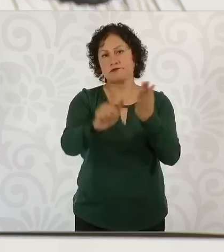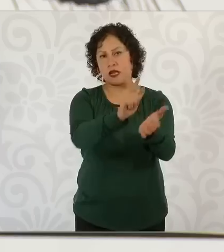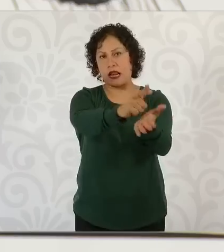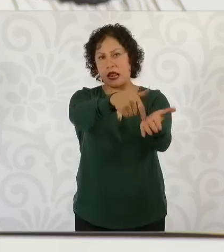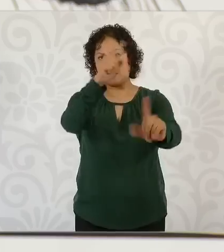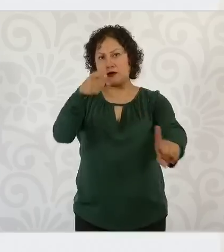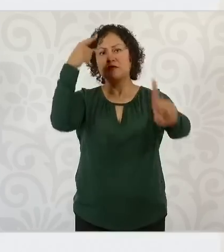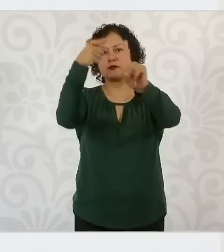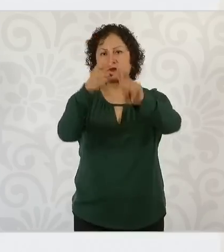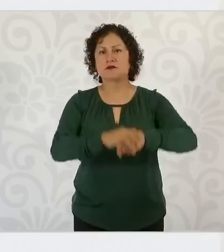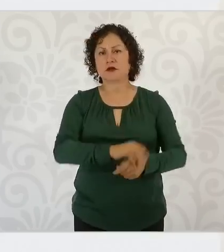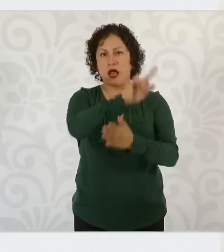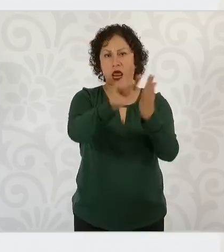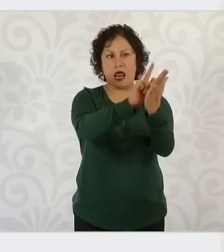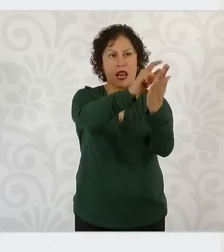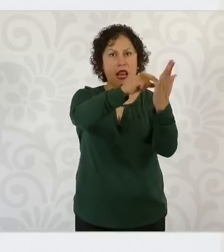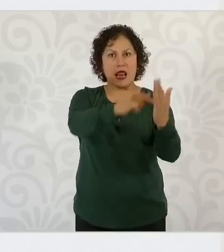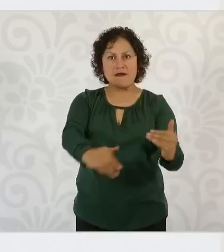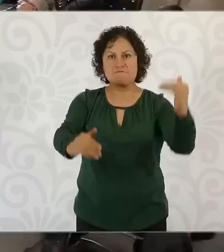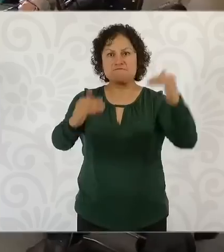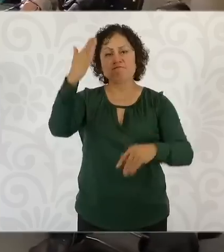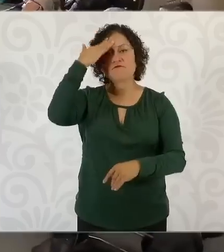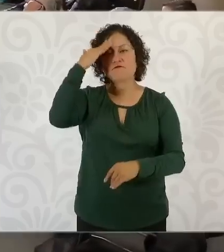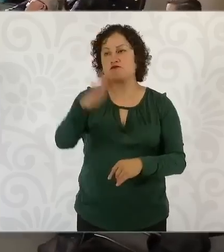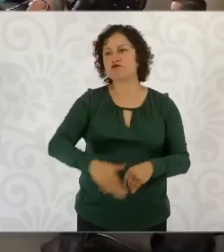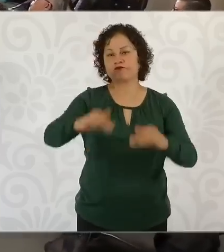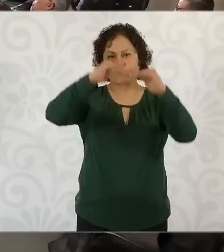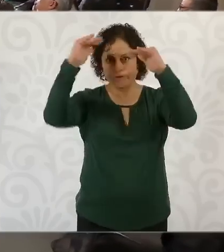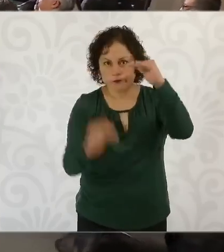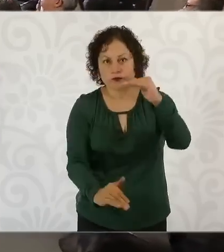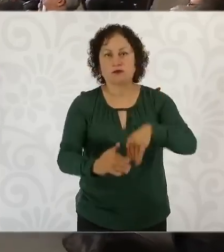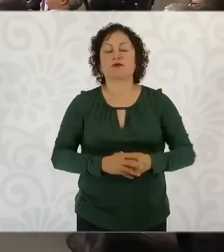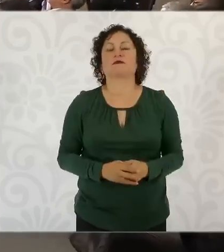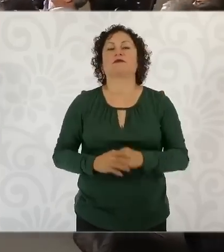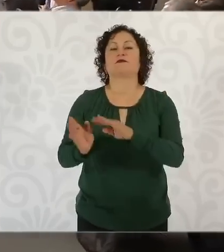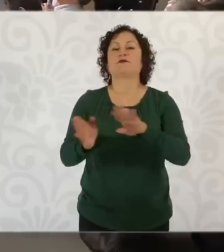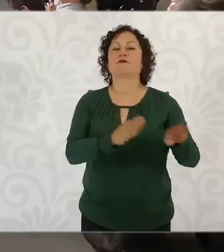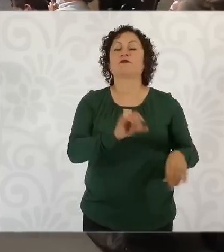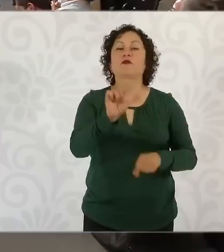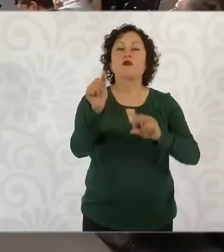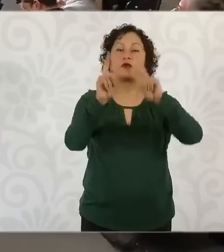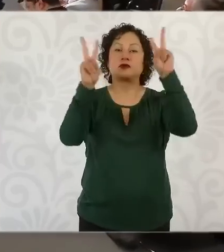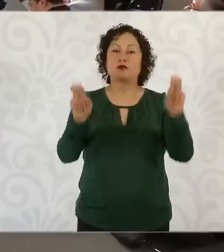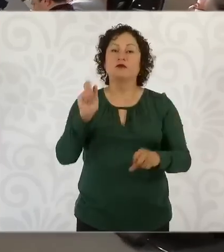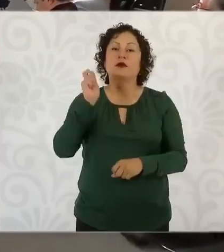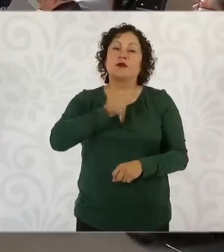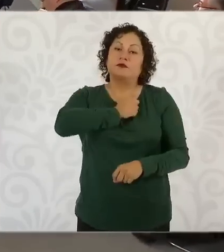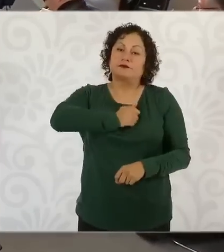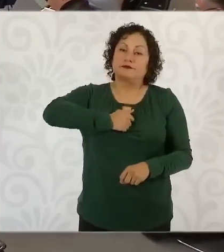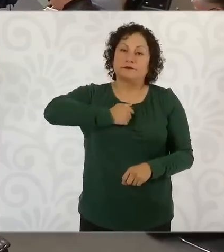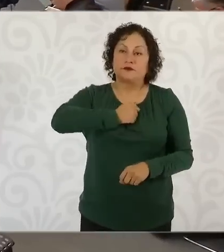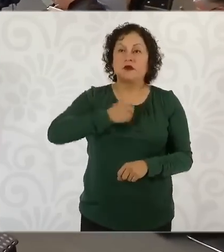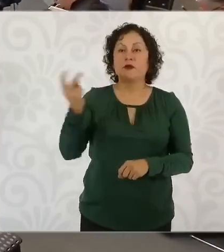Nadie por encima de la ley. Bien, Presidenta, gracias. En otro tema, el asunto lamentable del asesinato de funcionarios de la